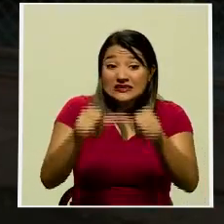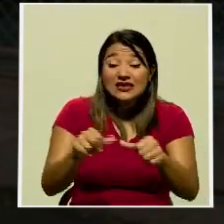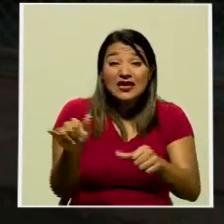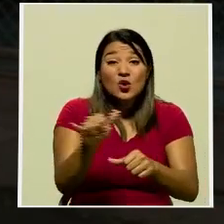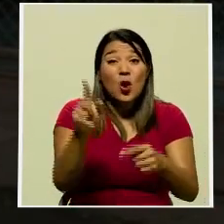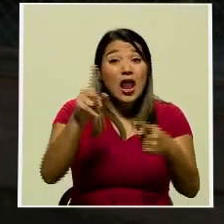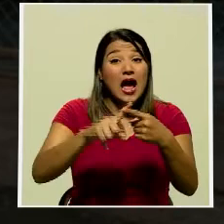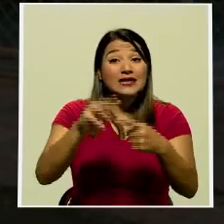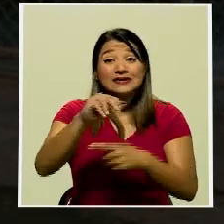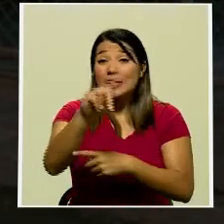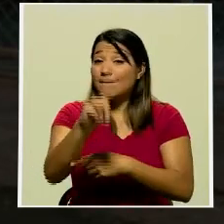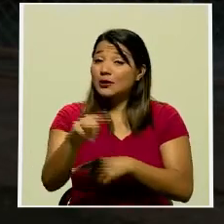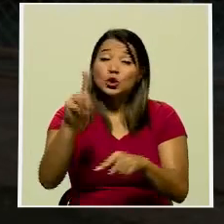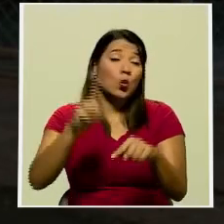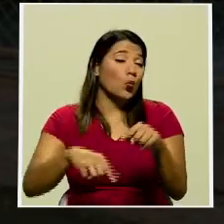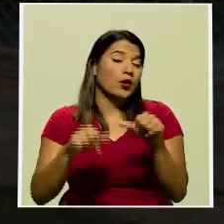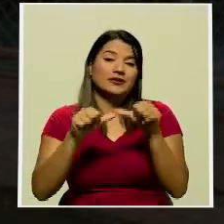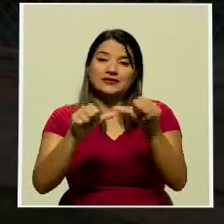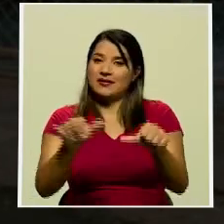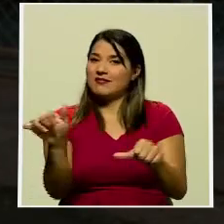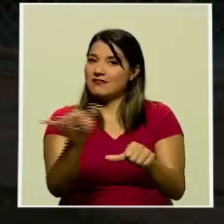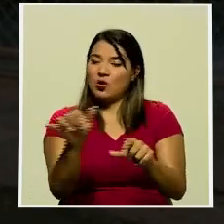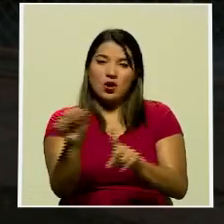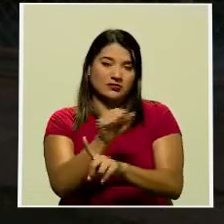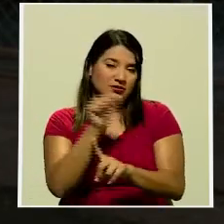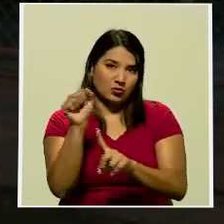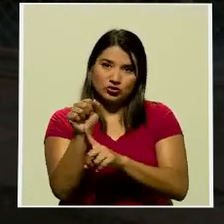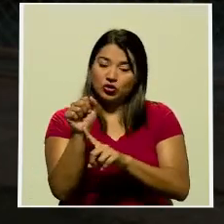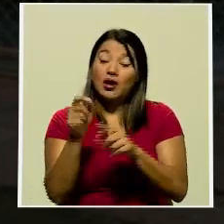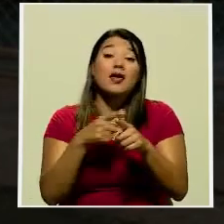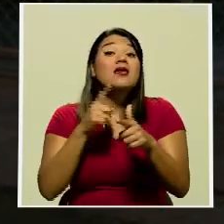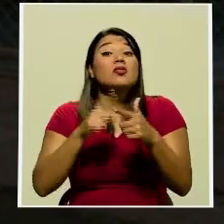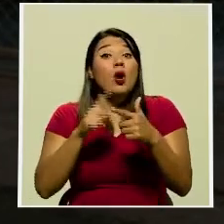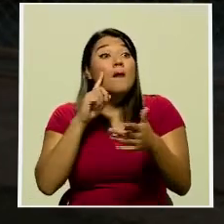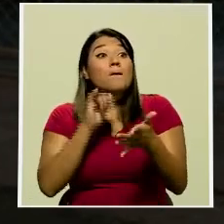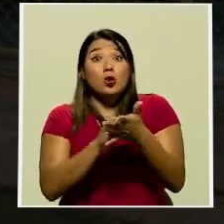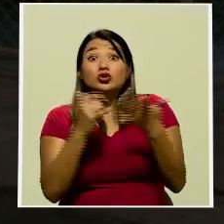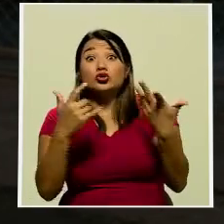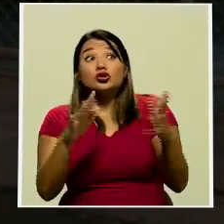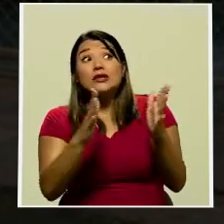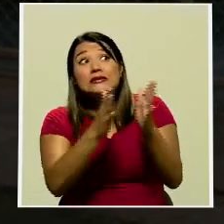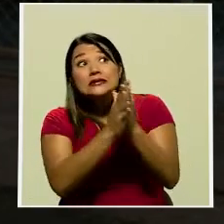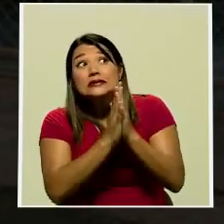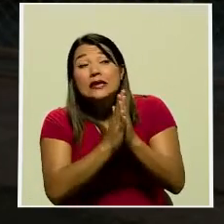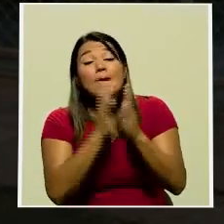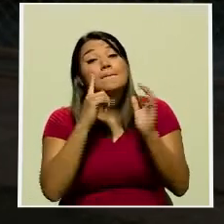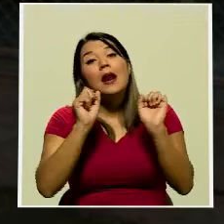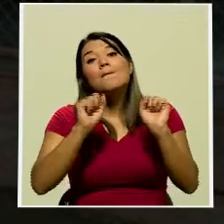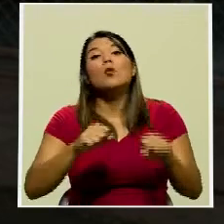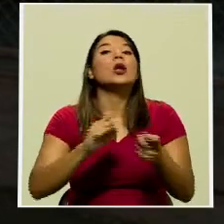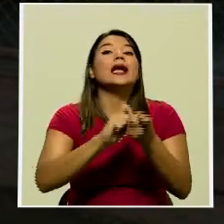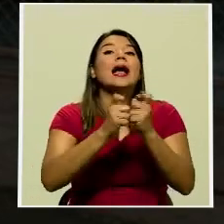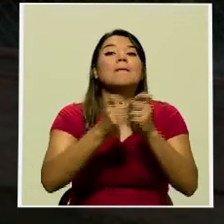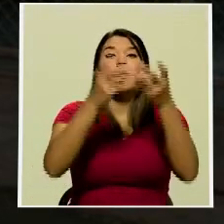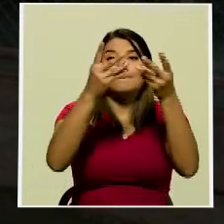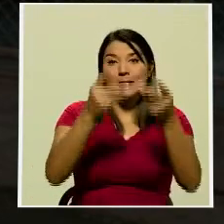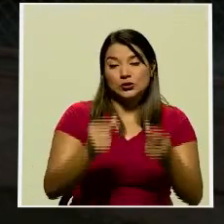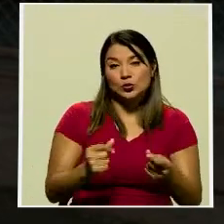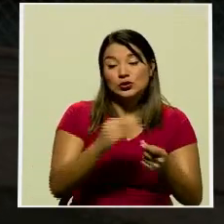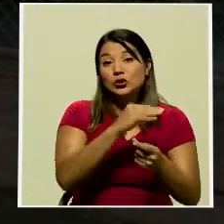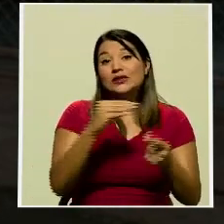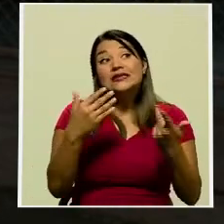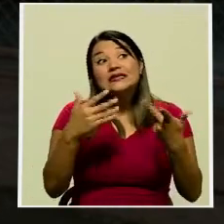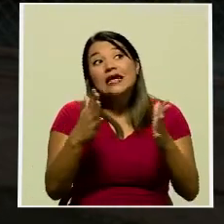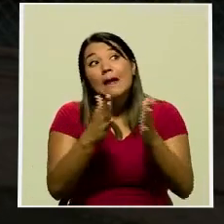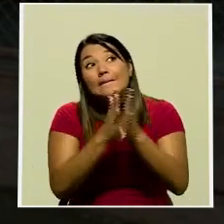la situación continúe de esta manera y por eso incluso han hecho ya las solicitudes para una modificación en el presupuesto y solicitar